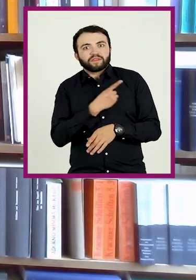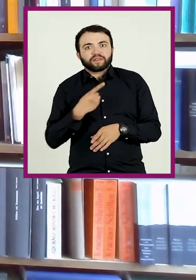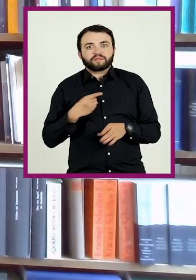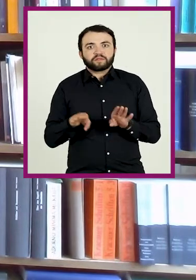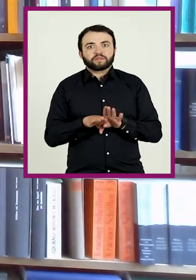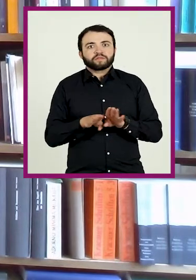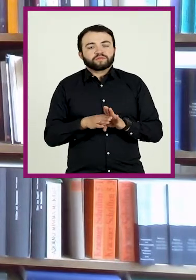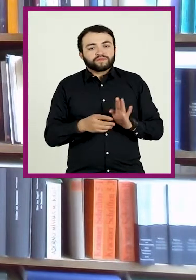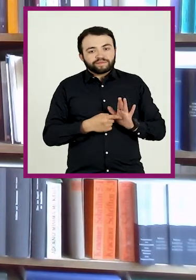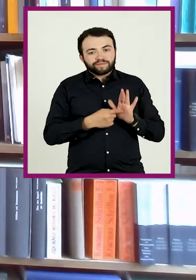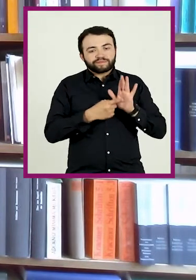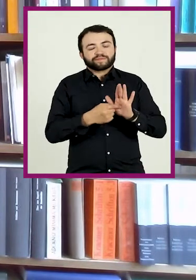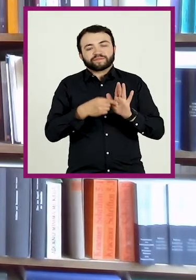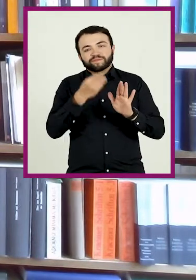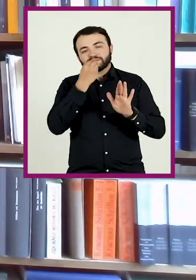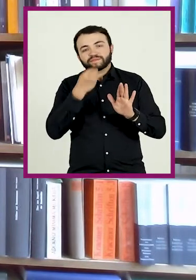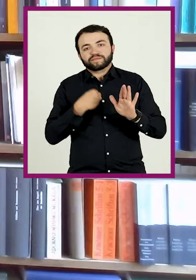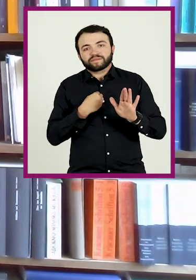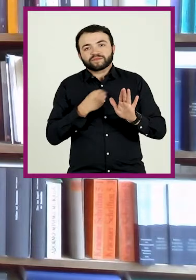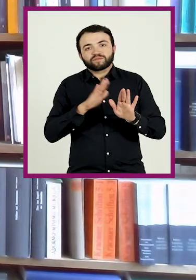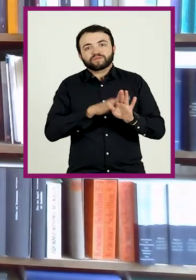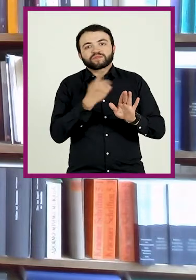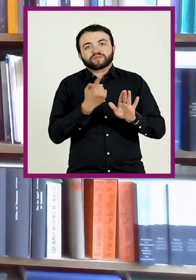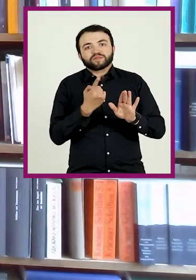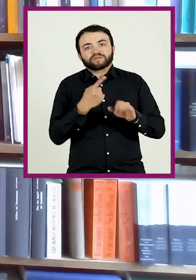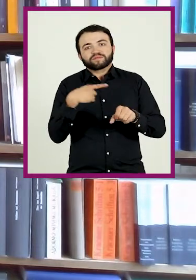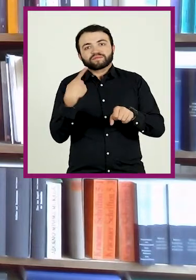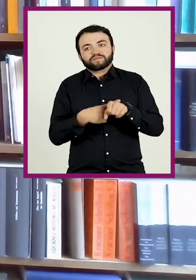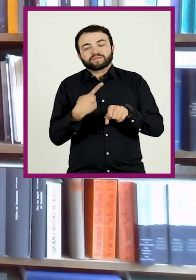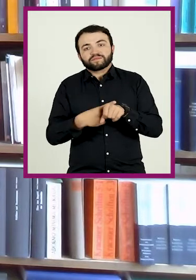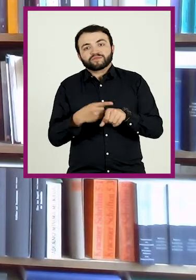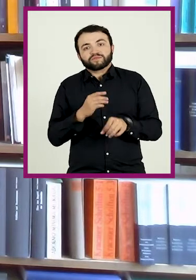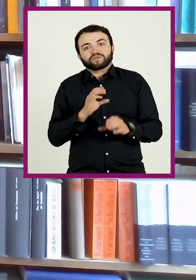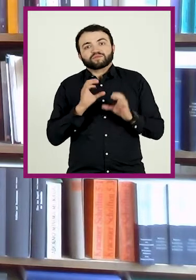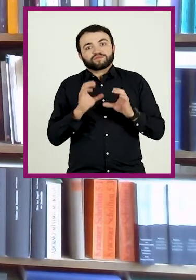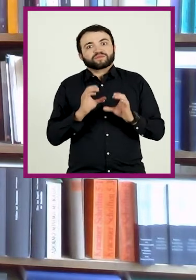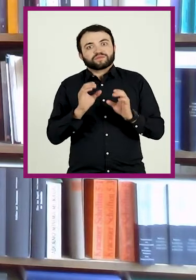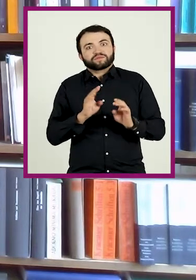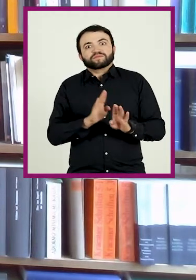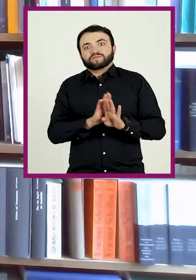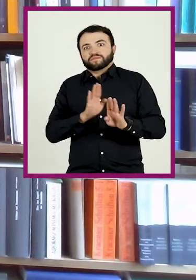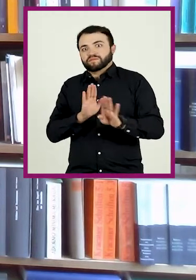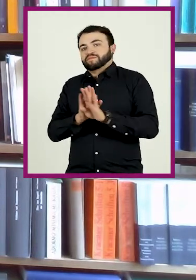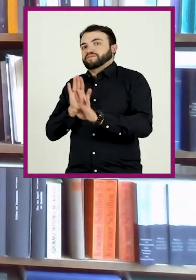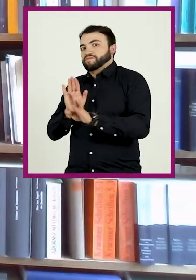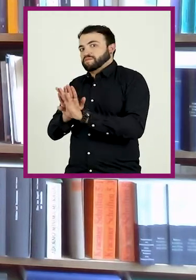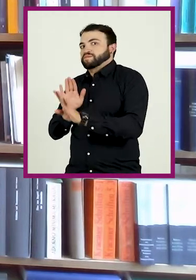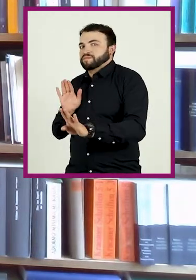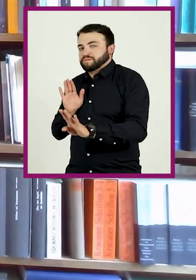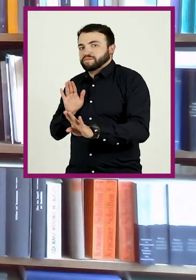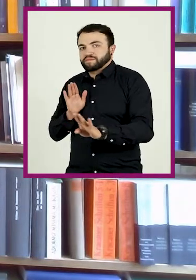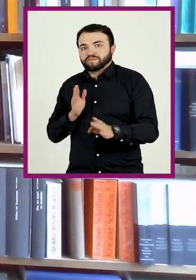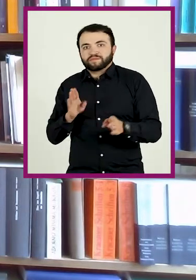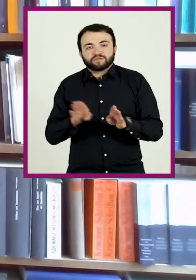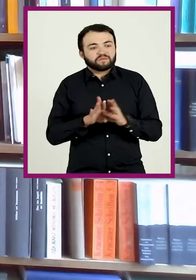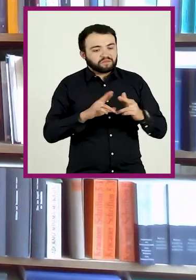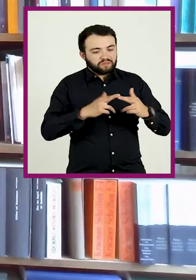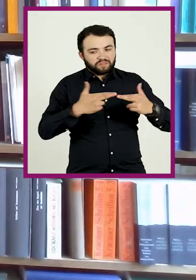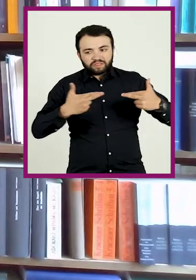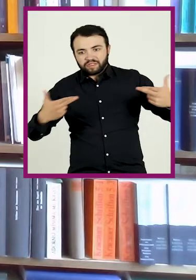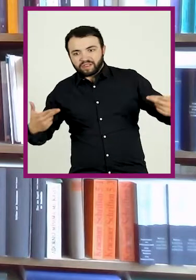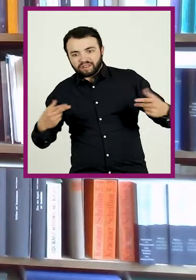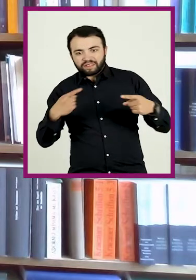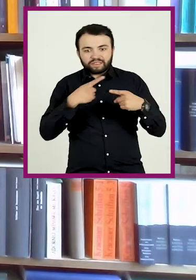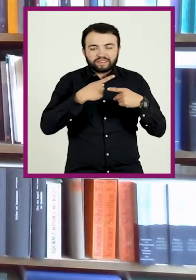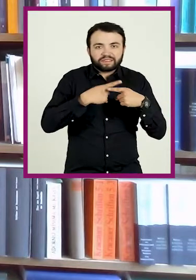por la manera que tenemos de hacer frente dentro de este encierro a las relaciones que tenemos con nuestro entorno más próximo